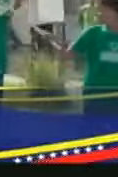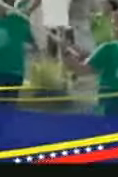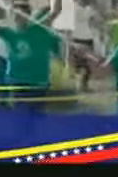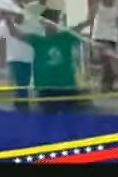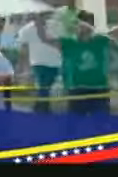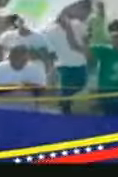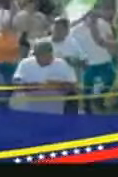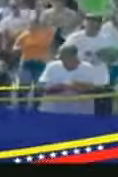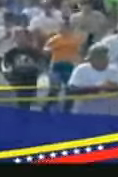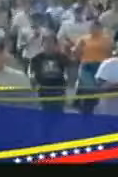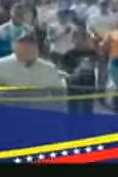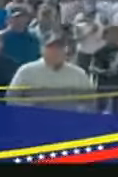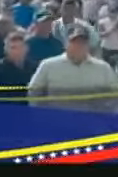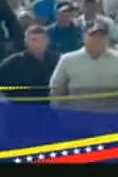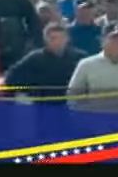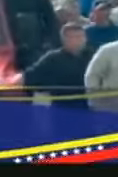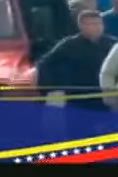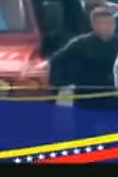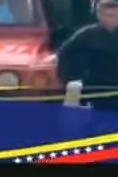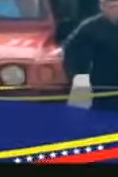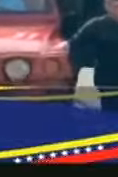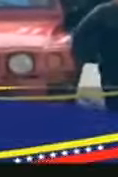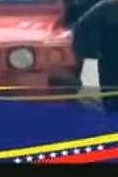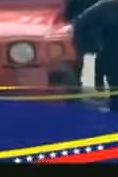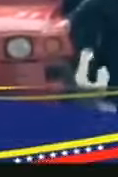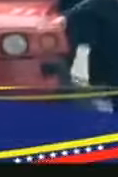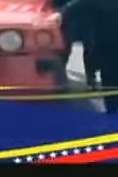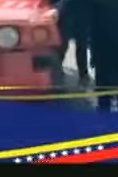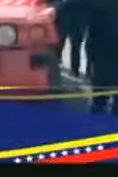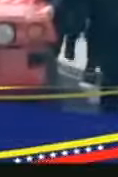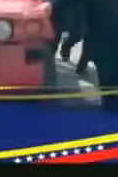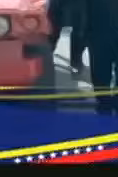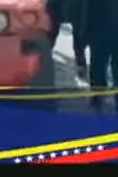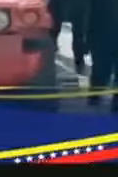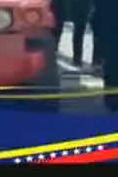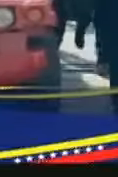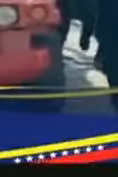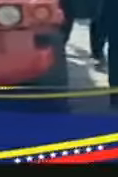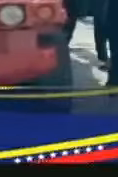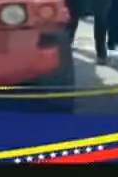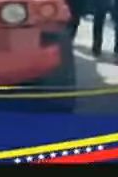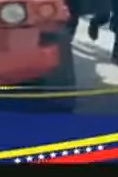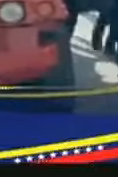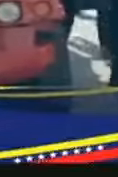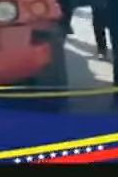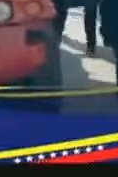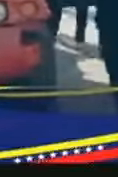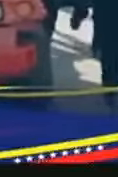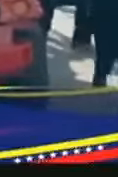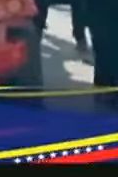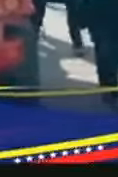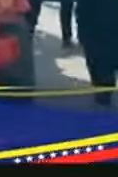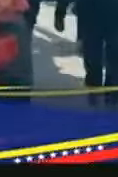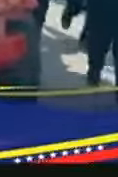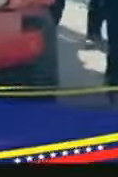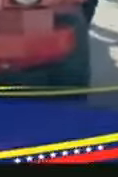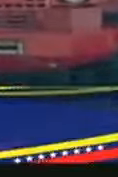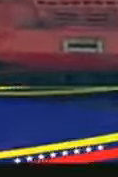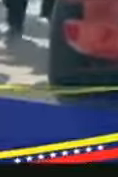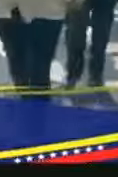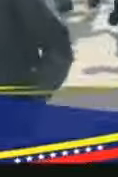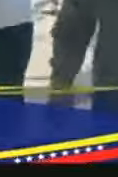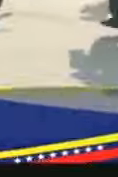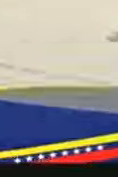que además hemos podido ver a través de los diferentes proyectos y planes que tiene el Ejecutivo Nacional. A pesar de